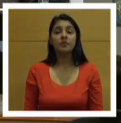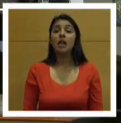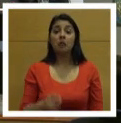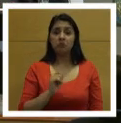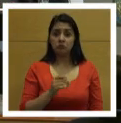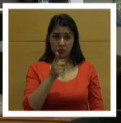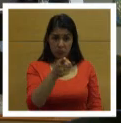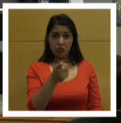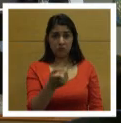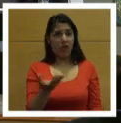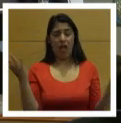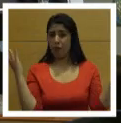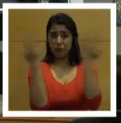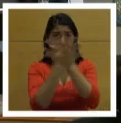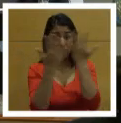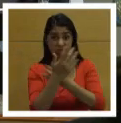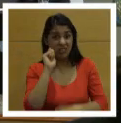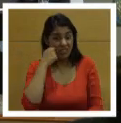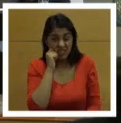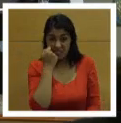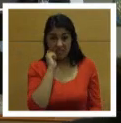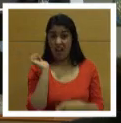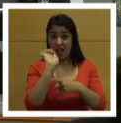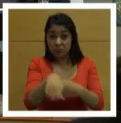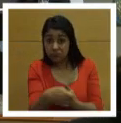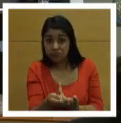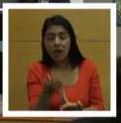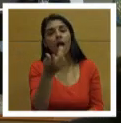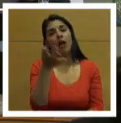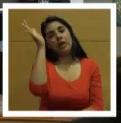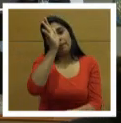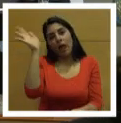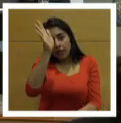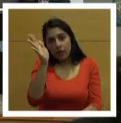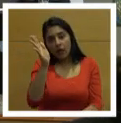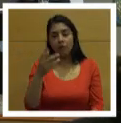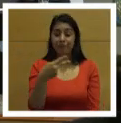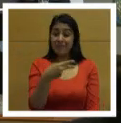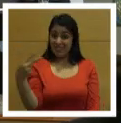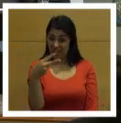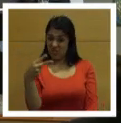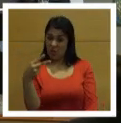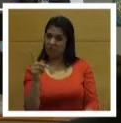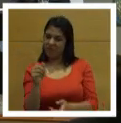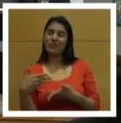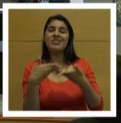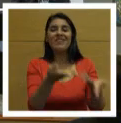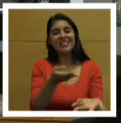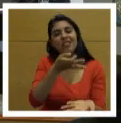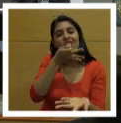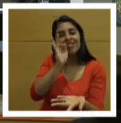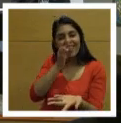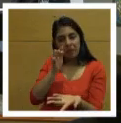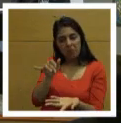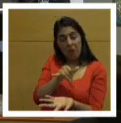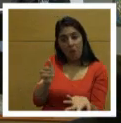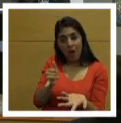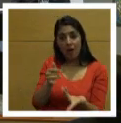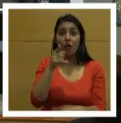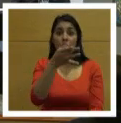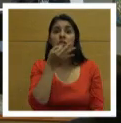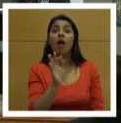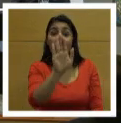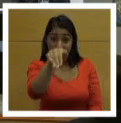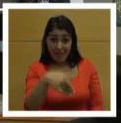Si todavía estás confundido con lo que es el consentimiento, imagina que en vez de sexo estás ofreciendo una taza de té. Tú dices,